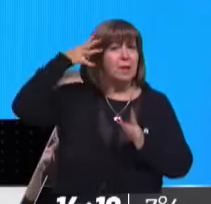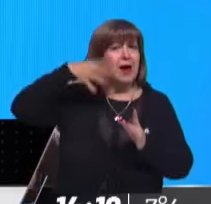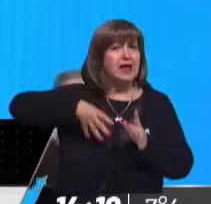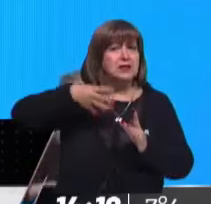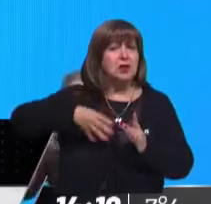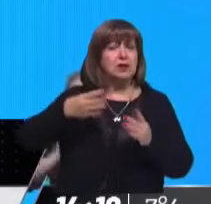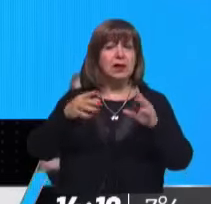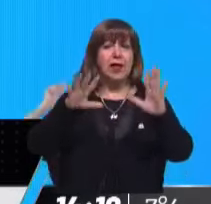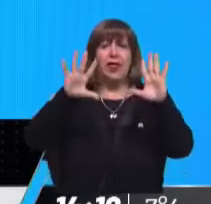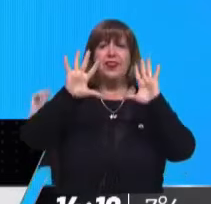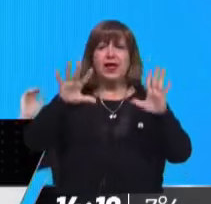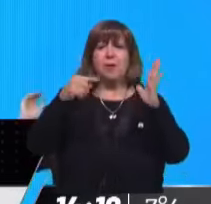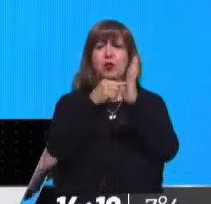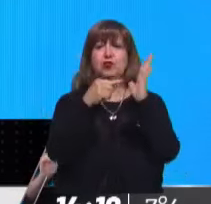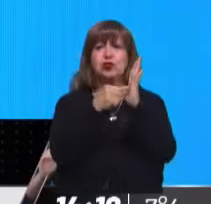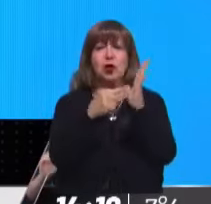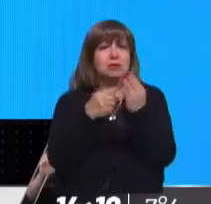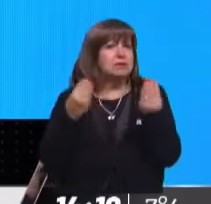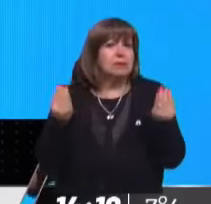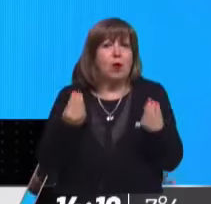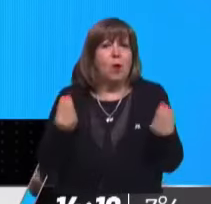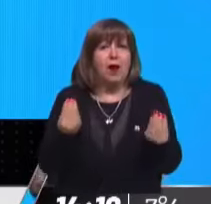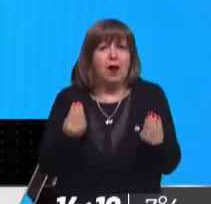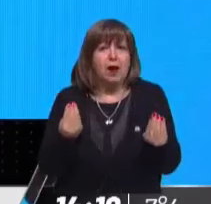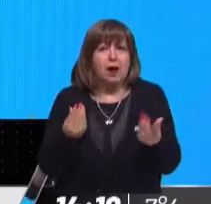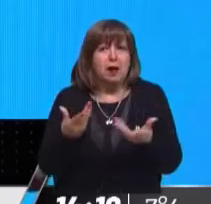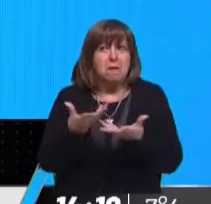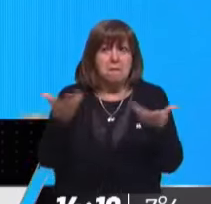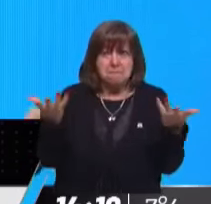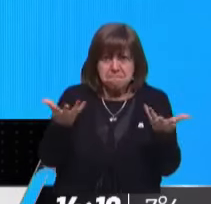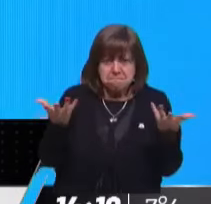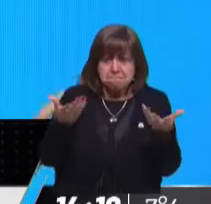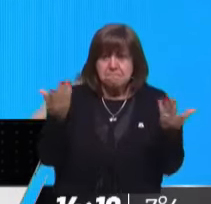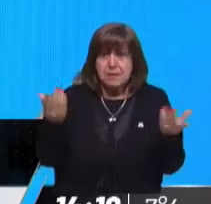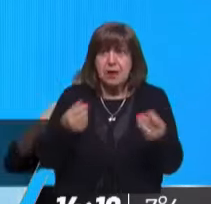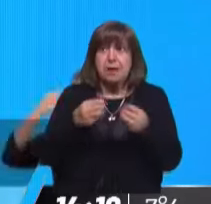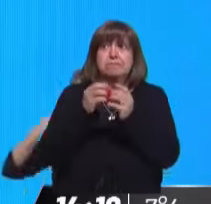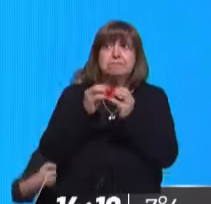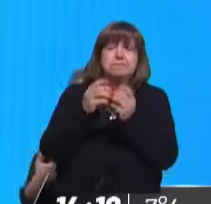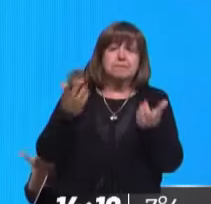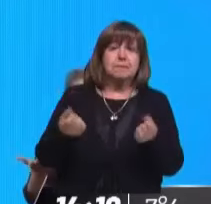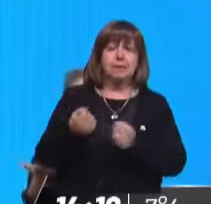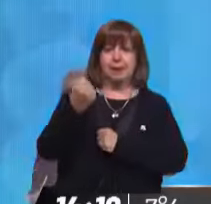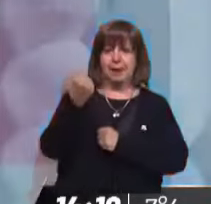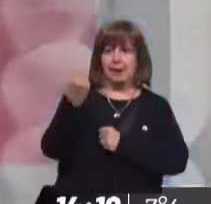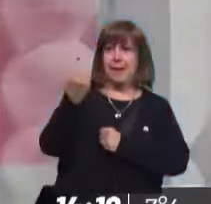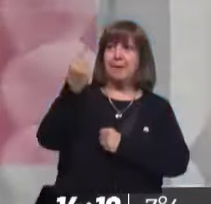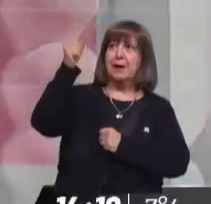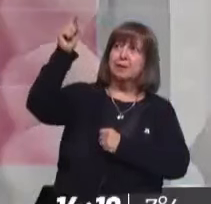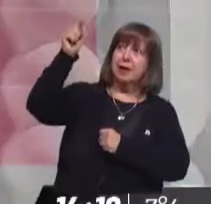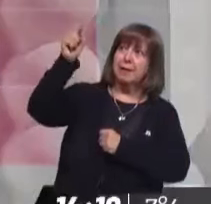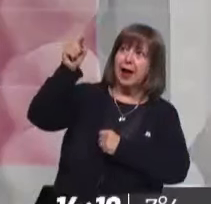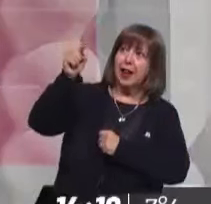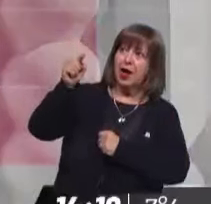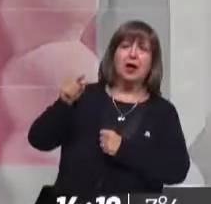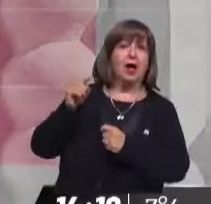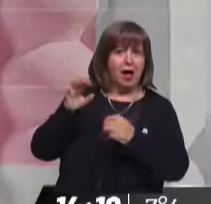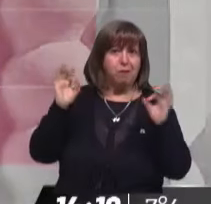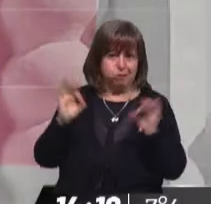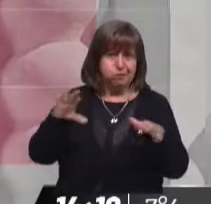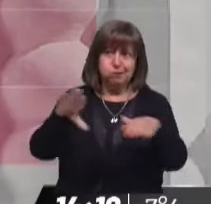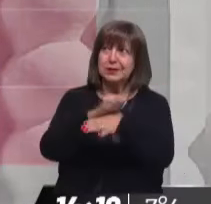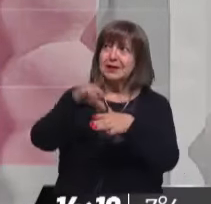Y sería oportuno recordarlos en esta previa. Lo vamos viendo entonces. A ver, tenemos allí algunos puntos como, por